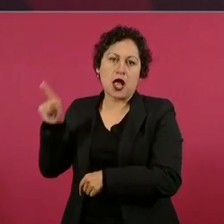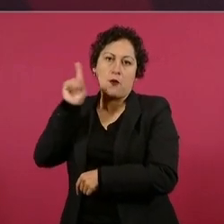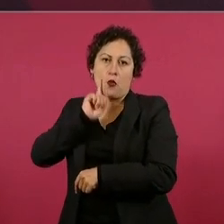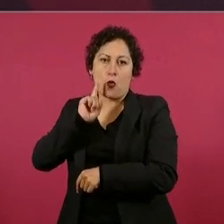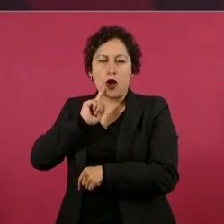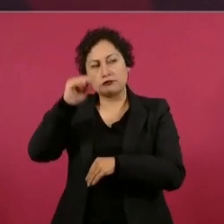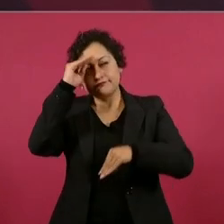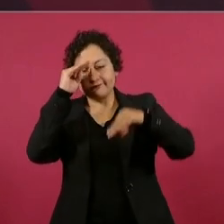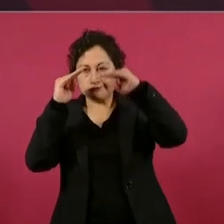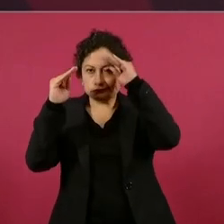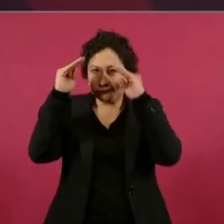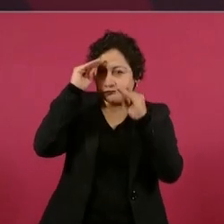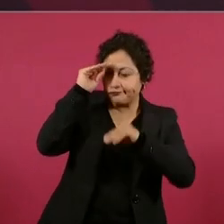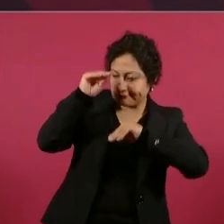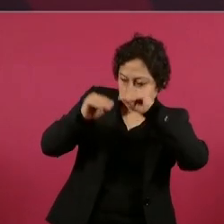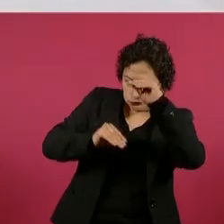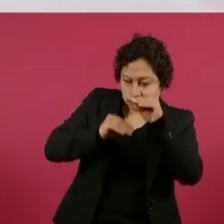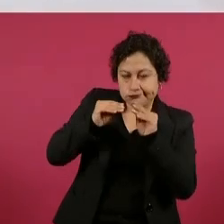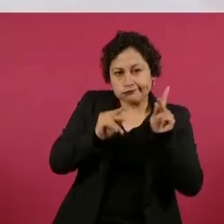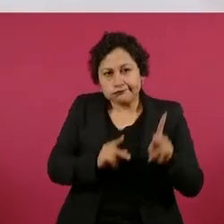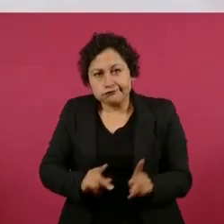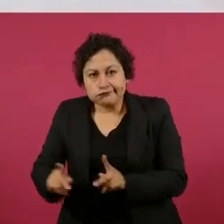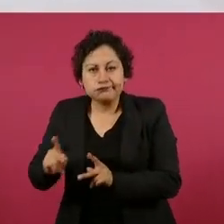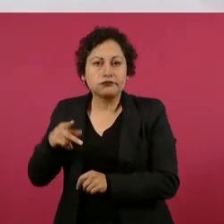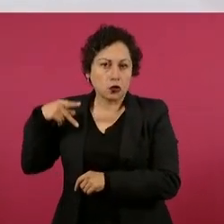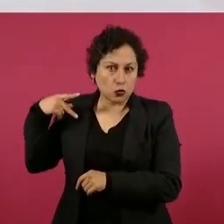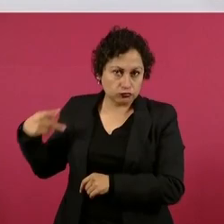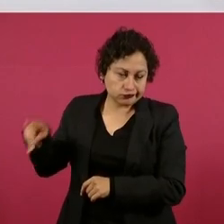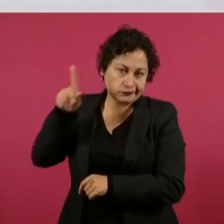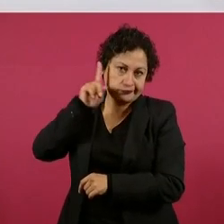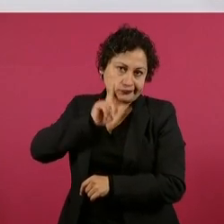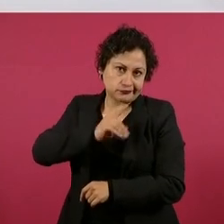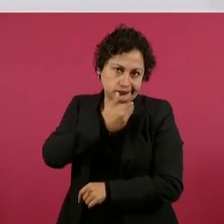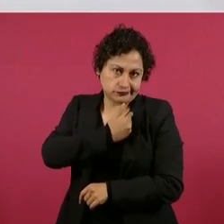proyectando realizar, la presidenta.